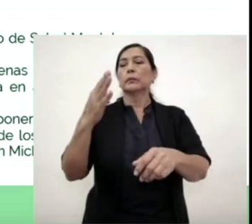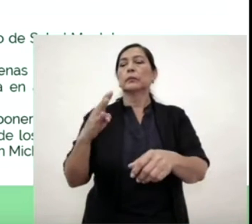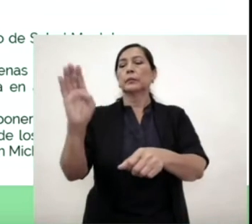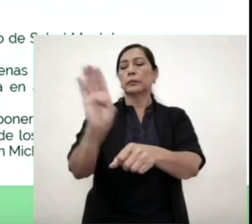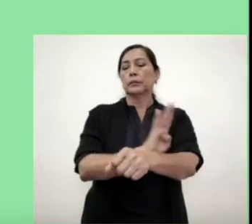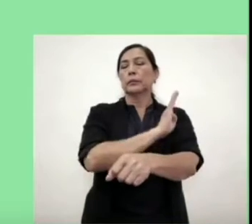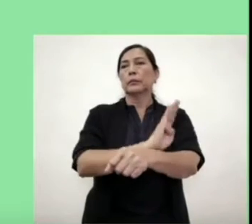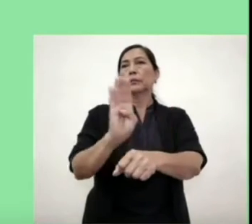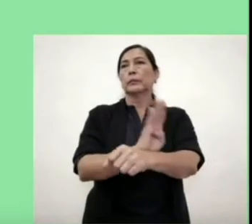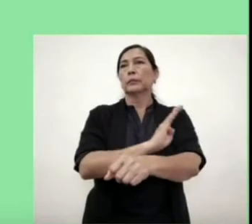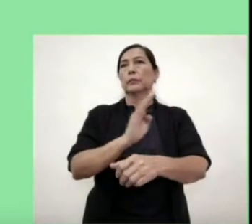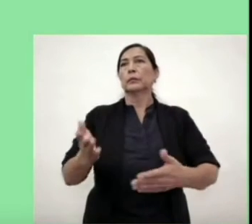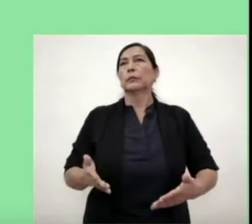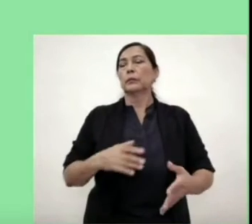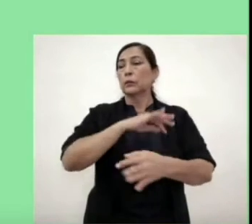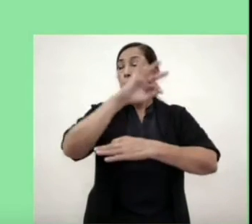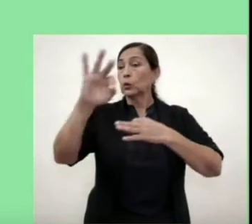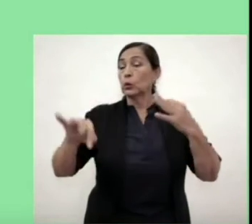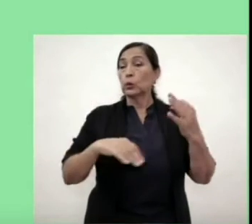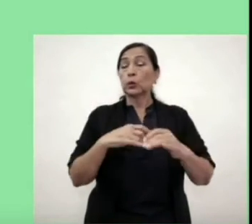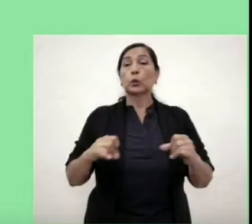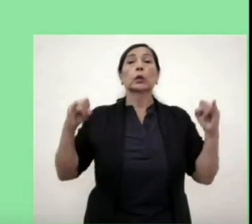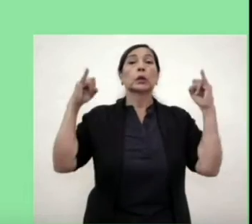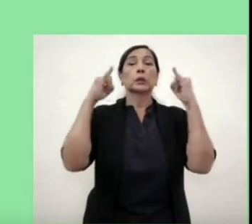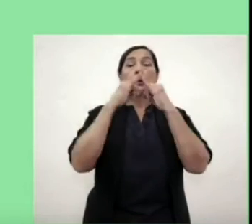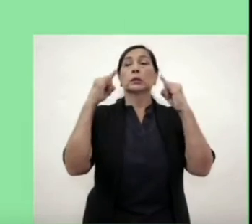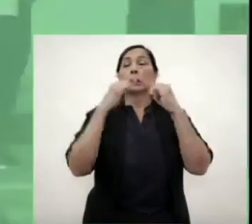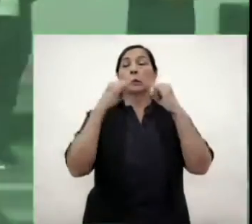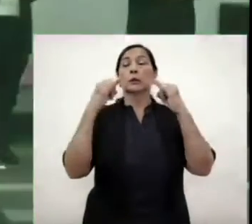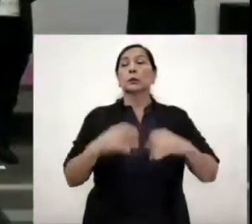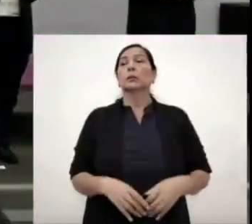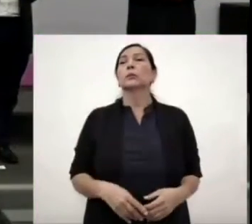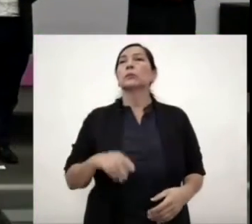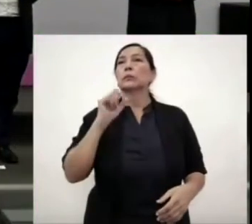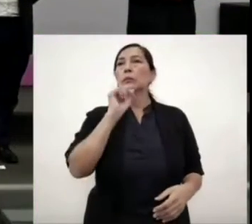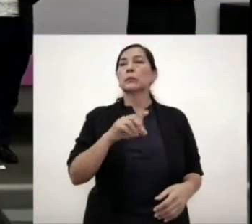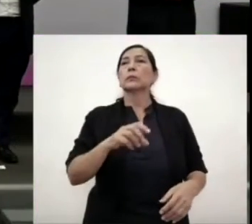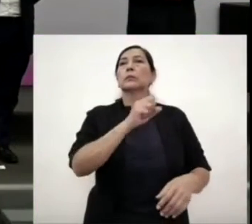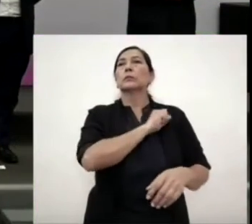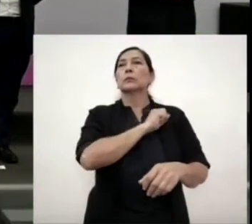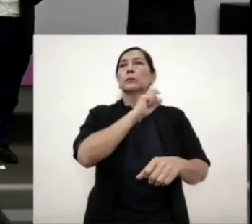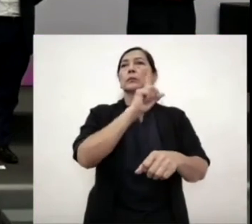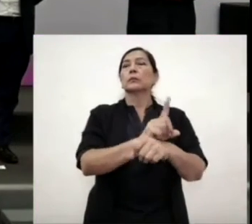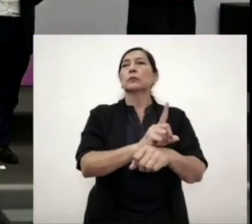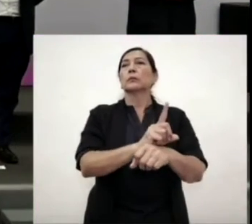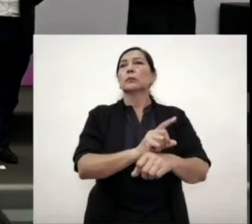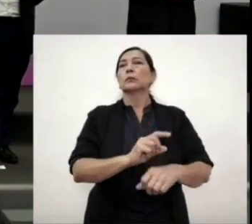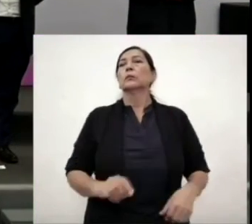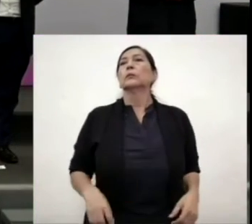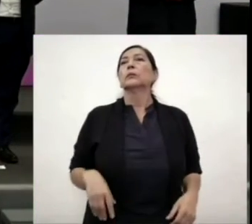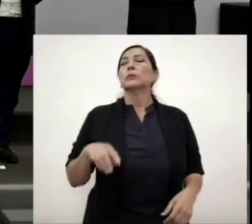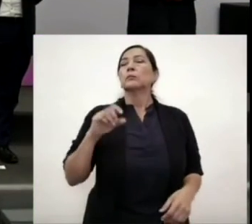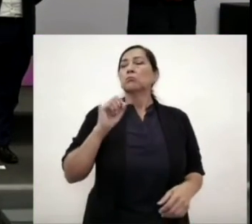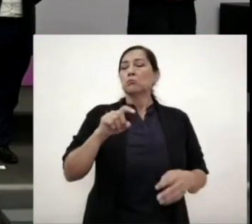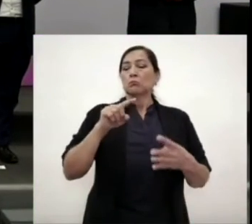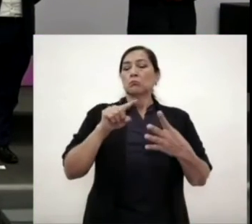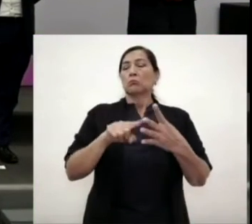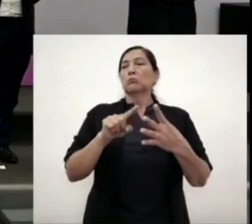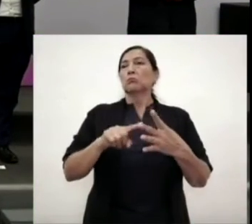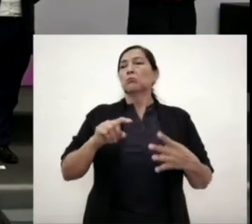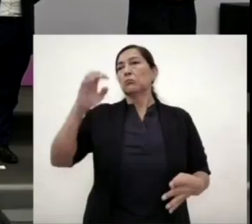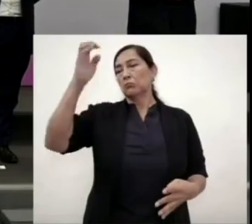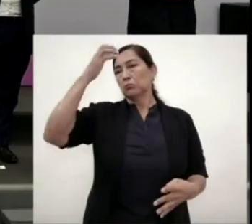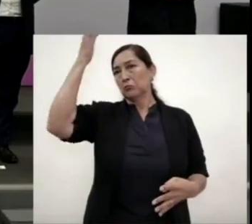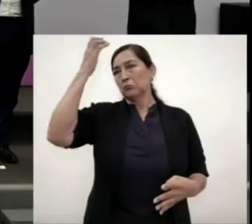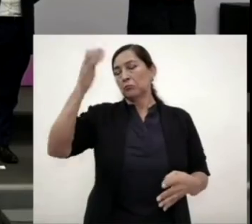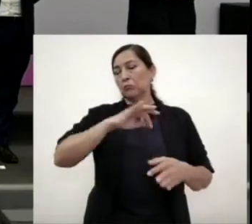Están todas las instituciones, incluyendo salud, incluyendo cultura, para atender el tema de barrio